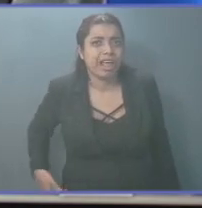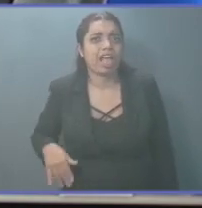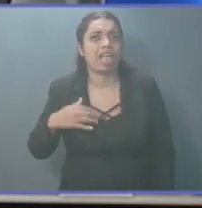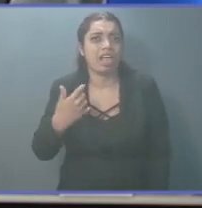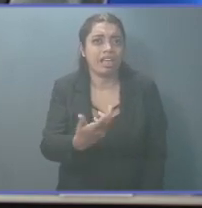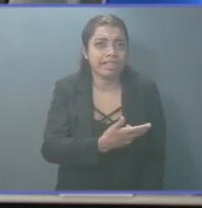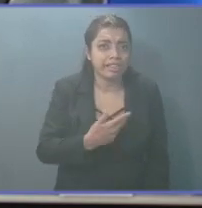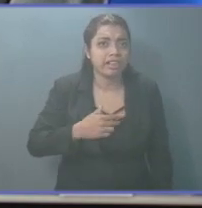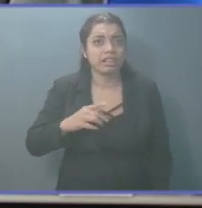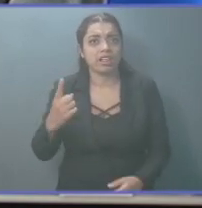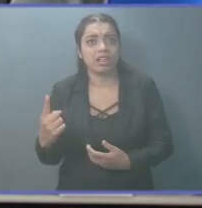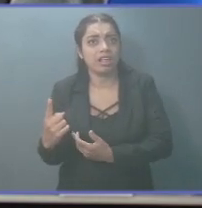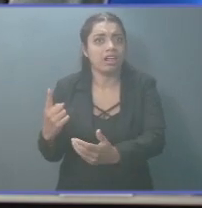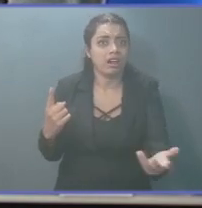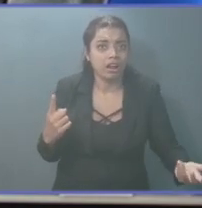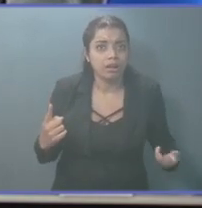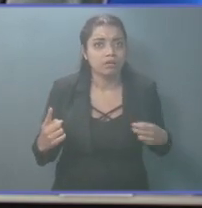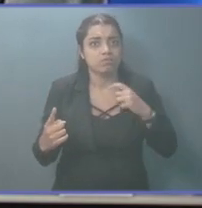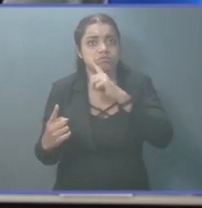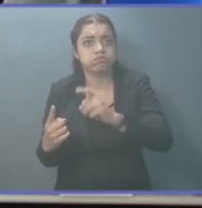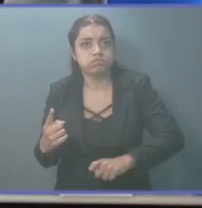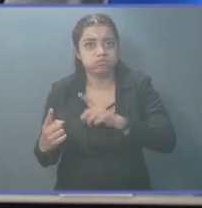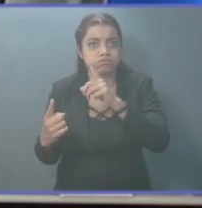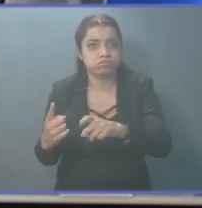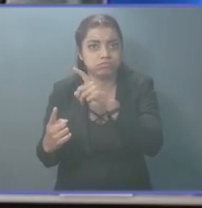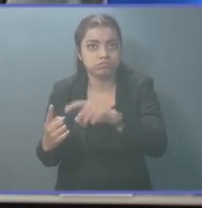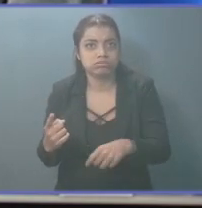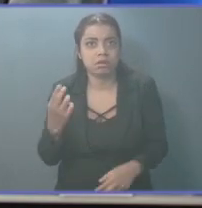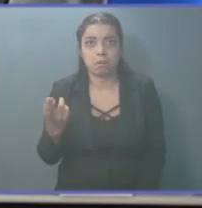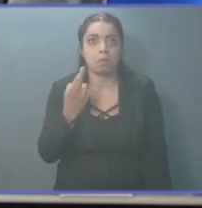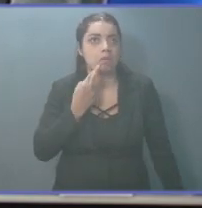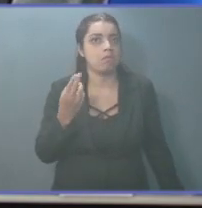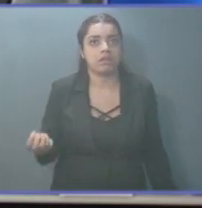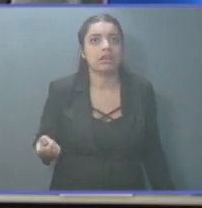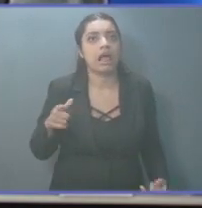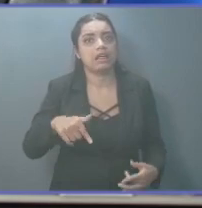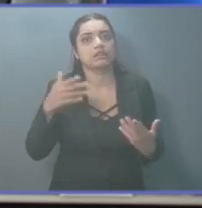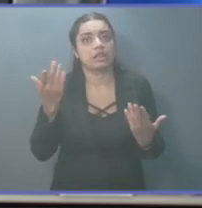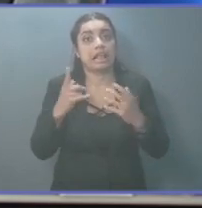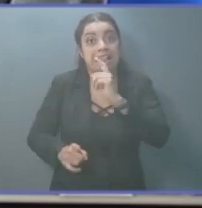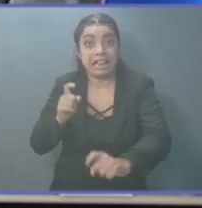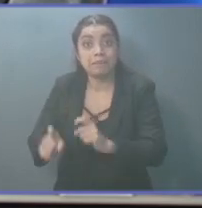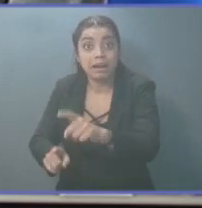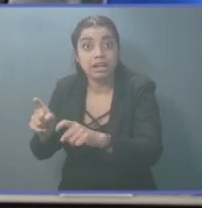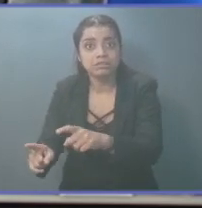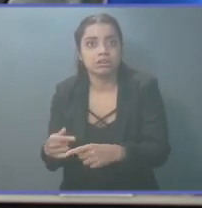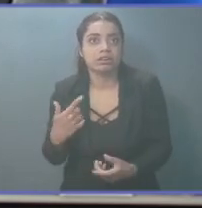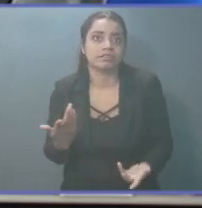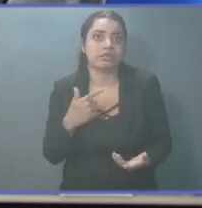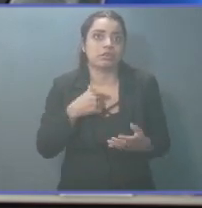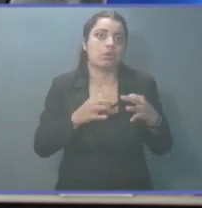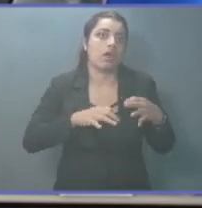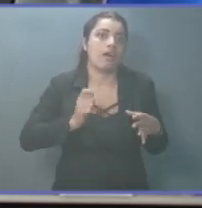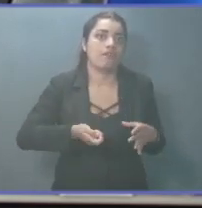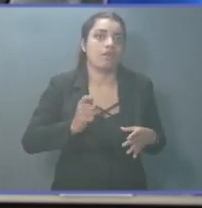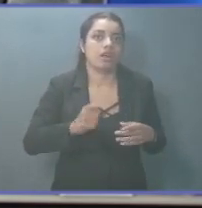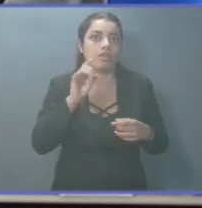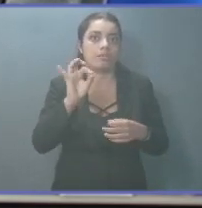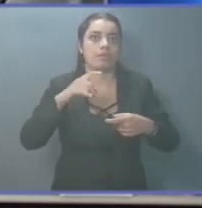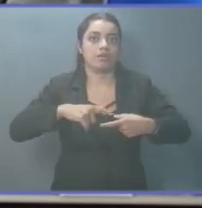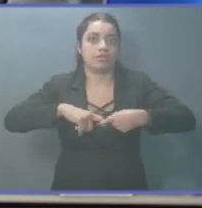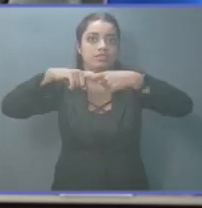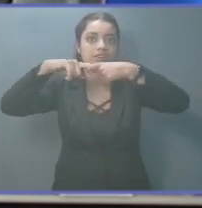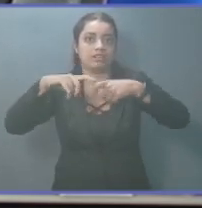en esa dinámica, esto deja de ser una interpelación y prácticamente en mi calidad de abogado yo pediría un receso